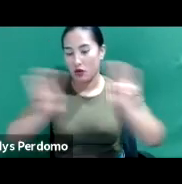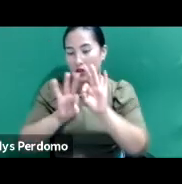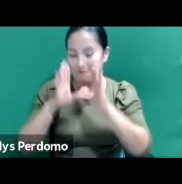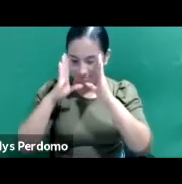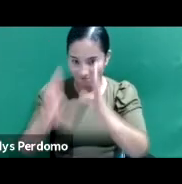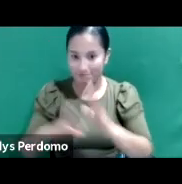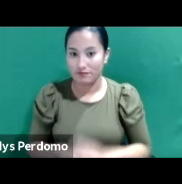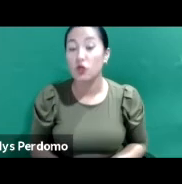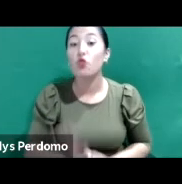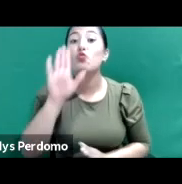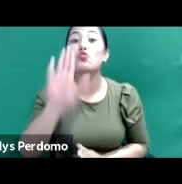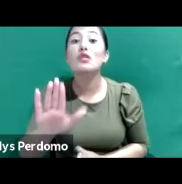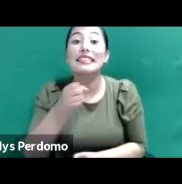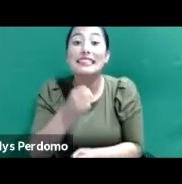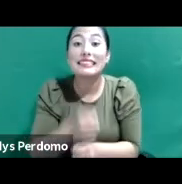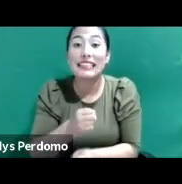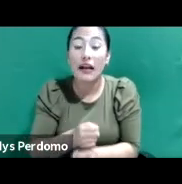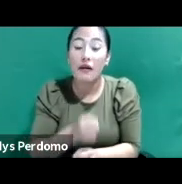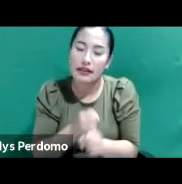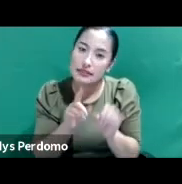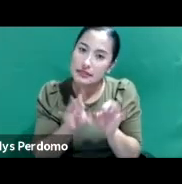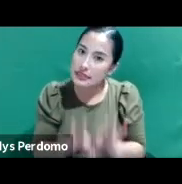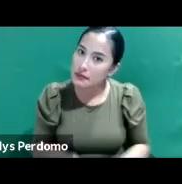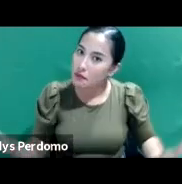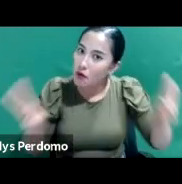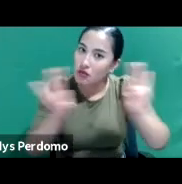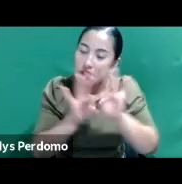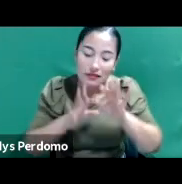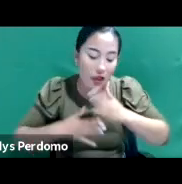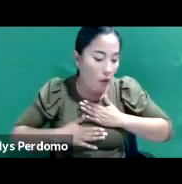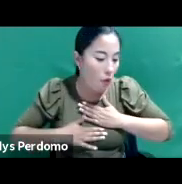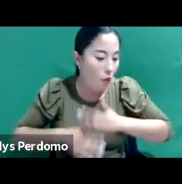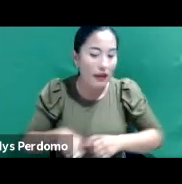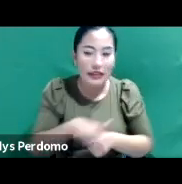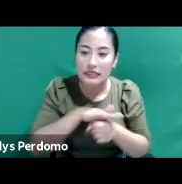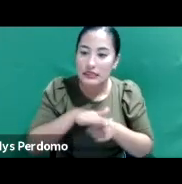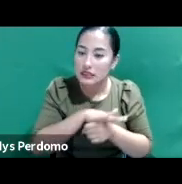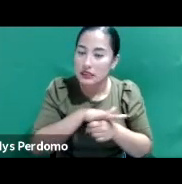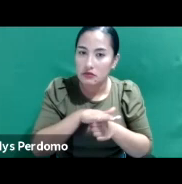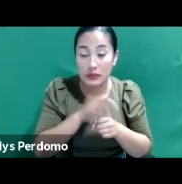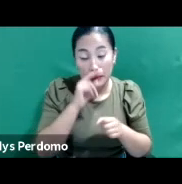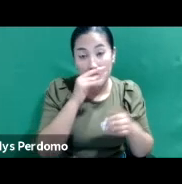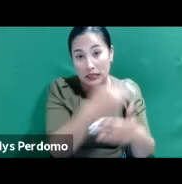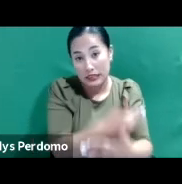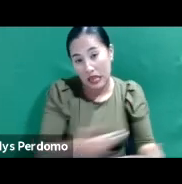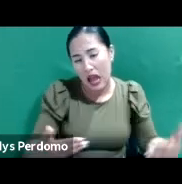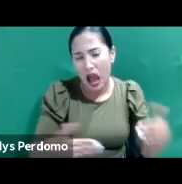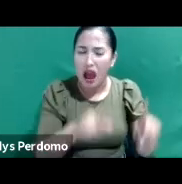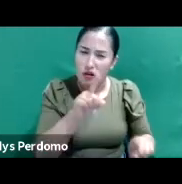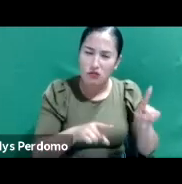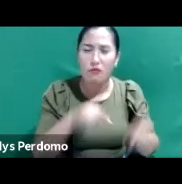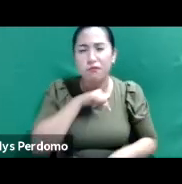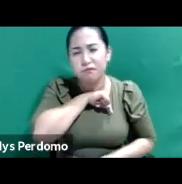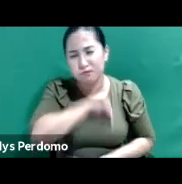muy importante que cuando tenemos cualquier caso, pero con nuestros niños que tienen con algunas dificultades